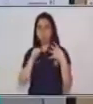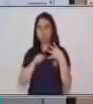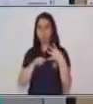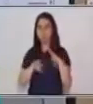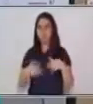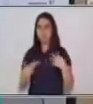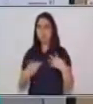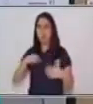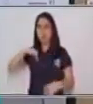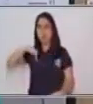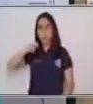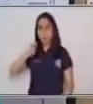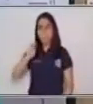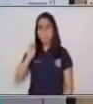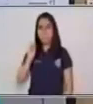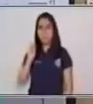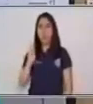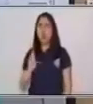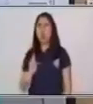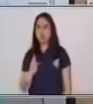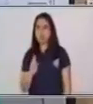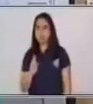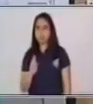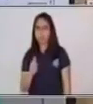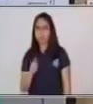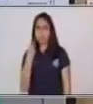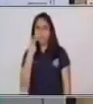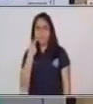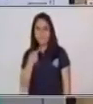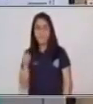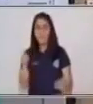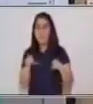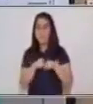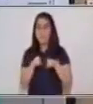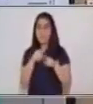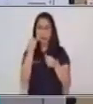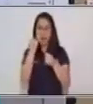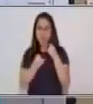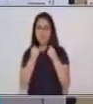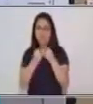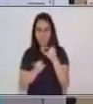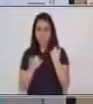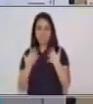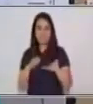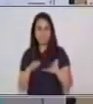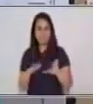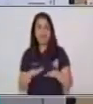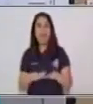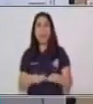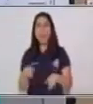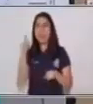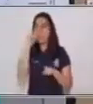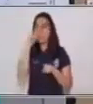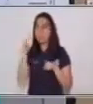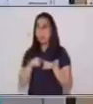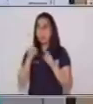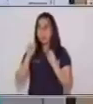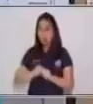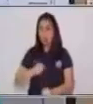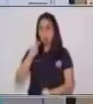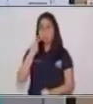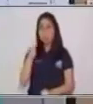12 versos. Y tiene 1, 2 y 3 estrofas. Tiene